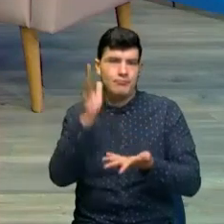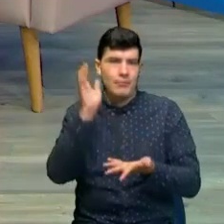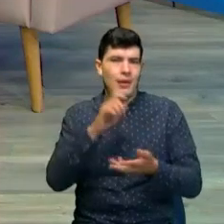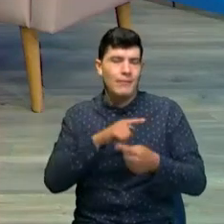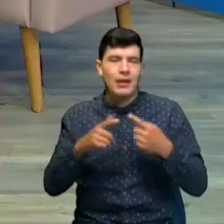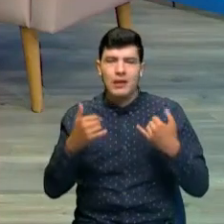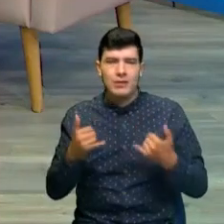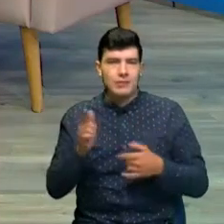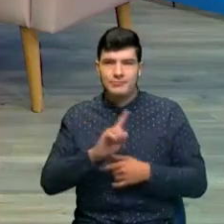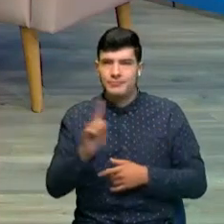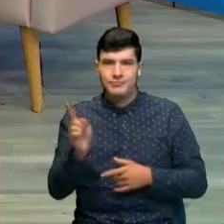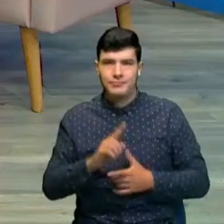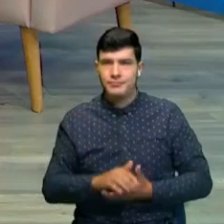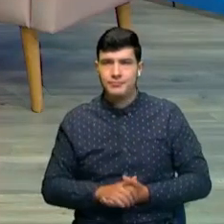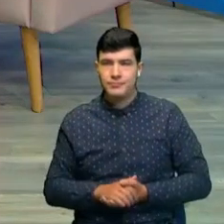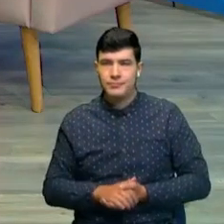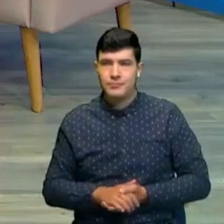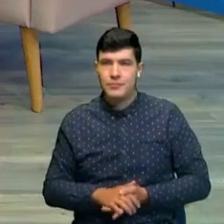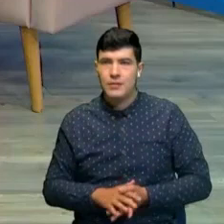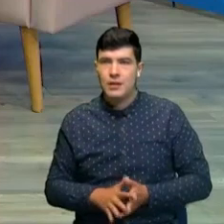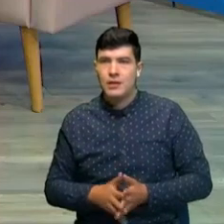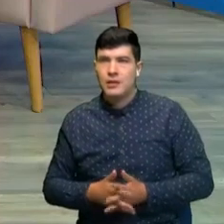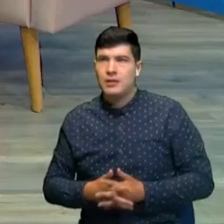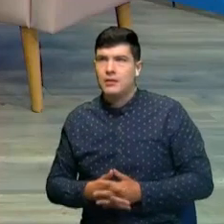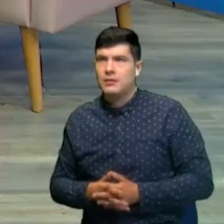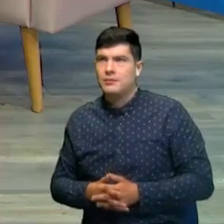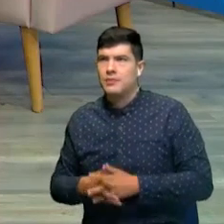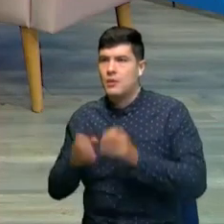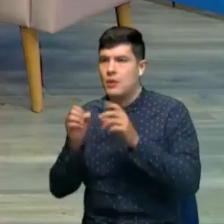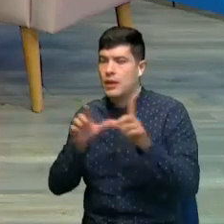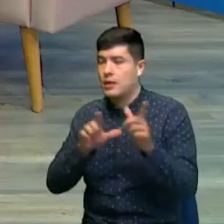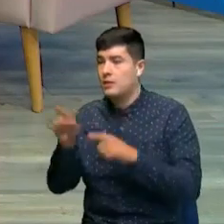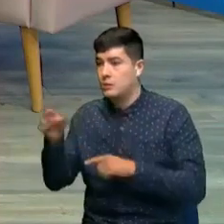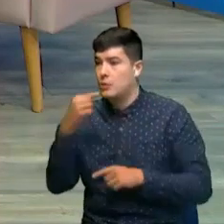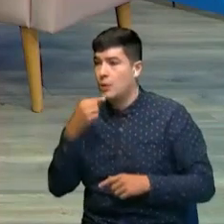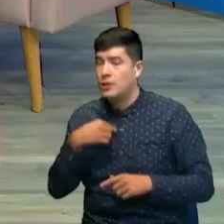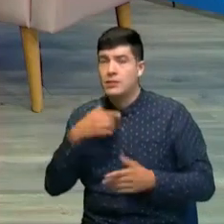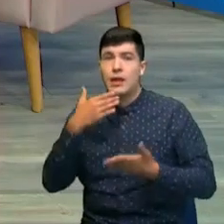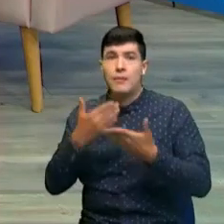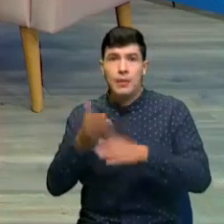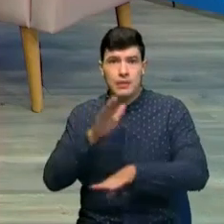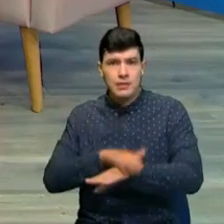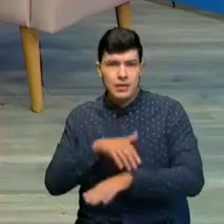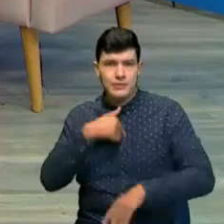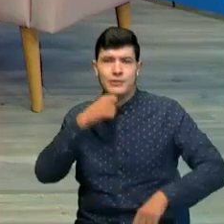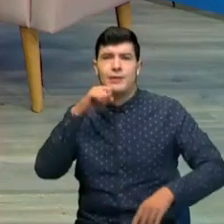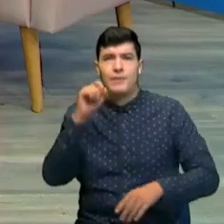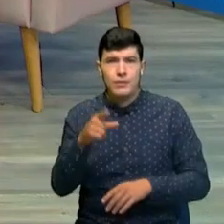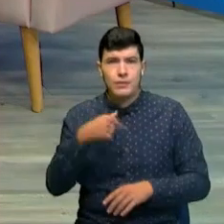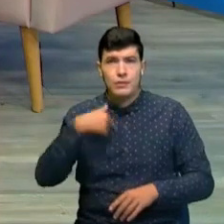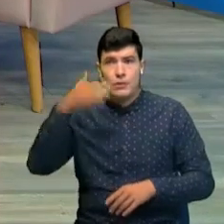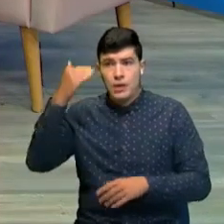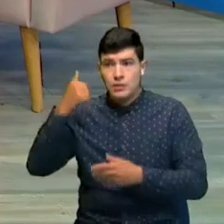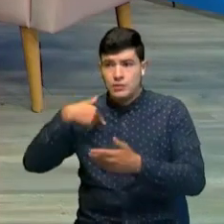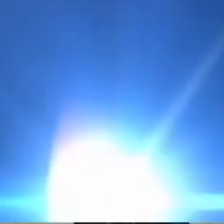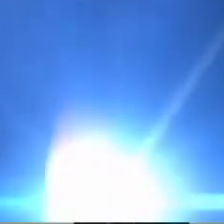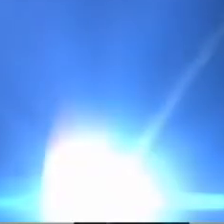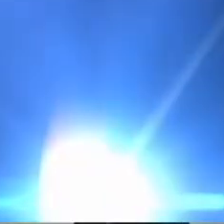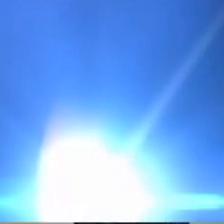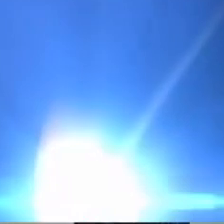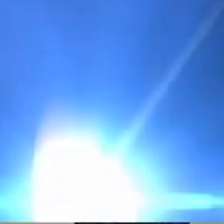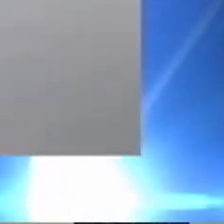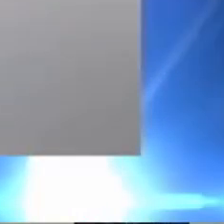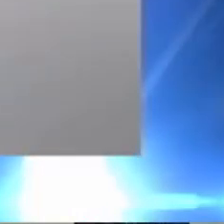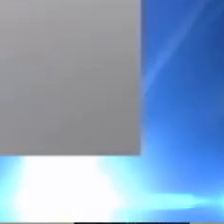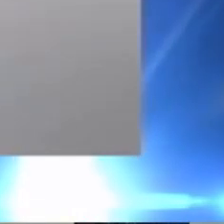ya es otro fondo diferente. Bueno, nos dicen lo siguiente. Buenas tardes, para consultar. Yo aporté a la Seguridad Social durante